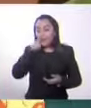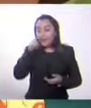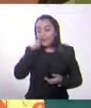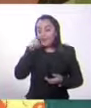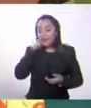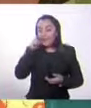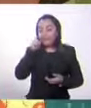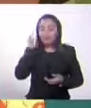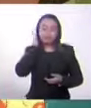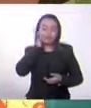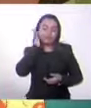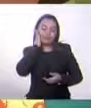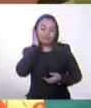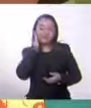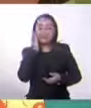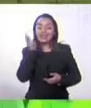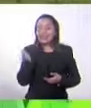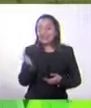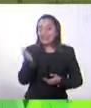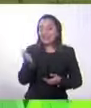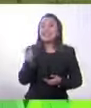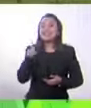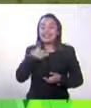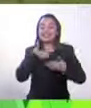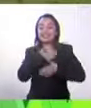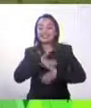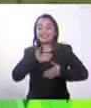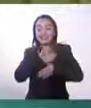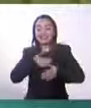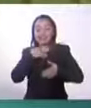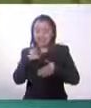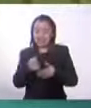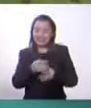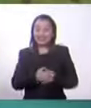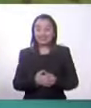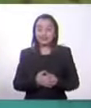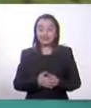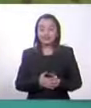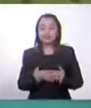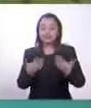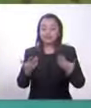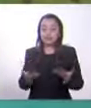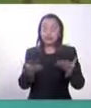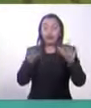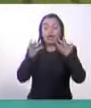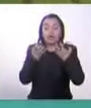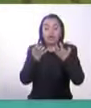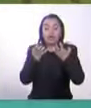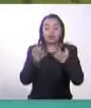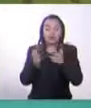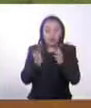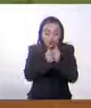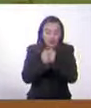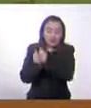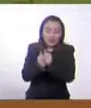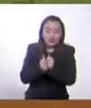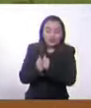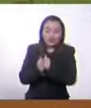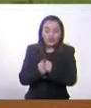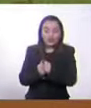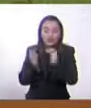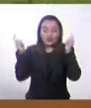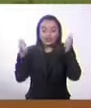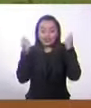¡Hijo! ¿Se han divertido mucho? ¡Sí! Quisimos unirnos a la celebración. No